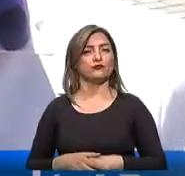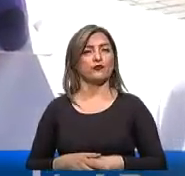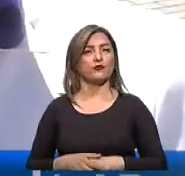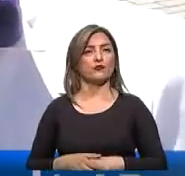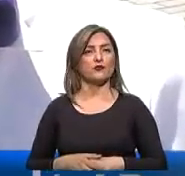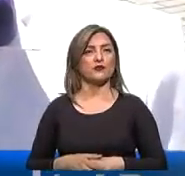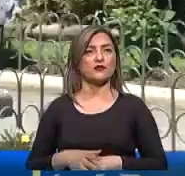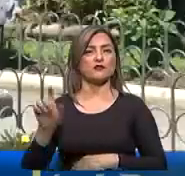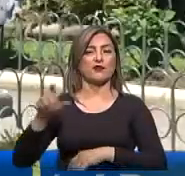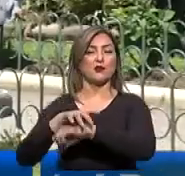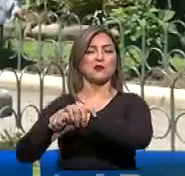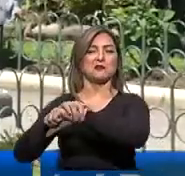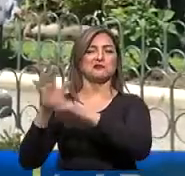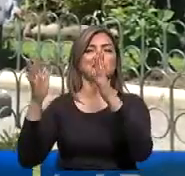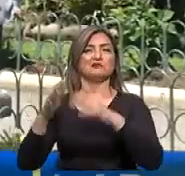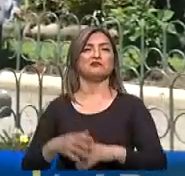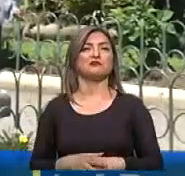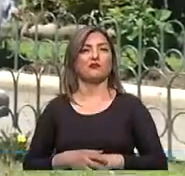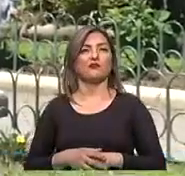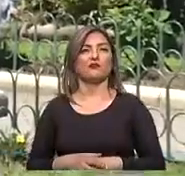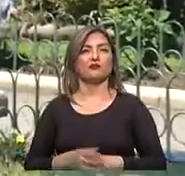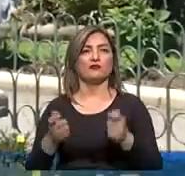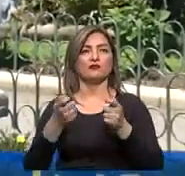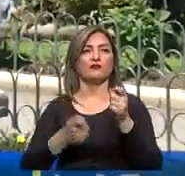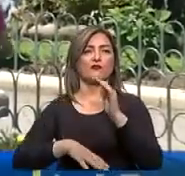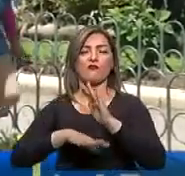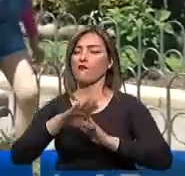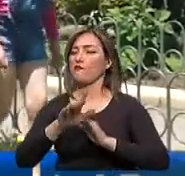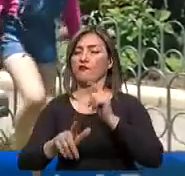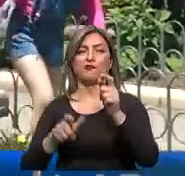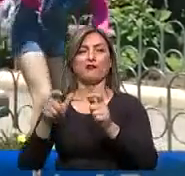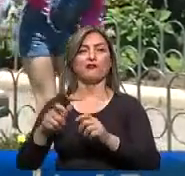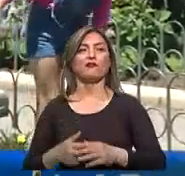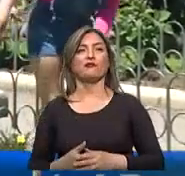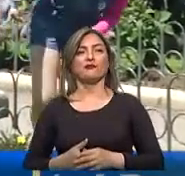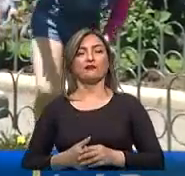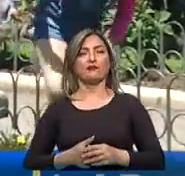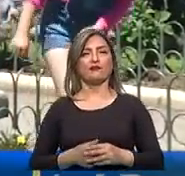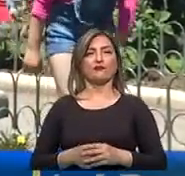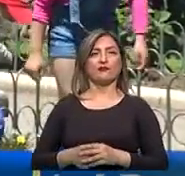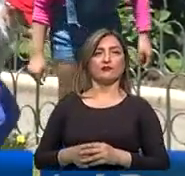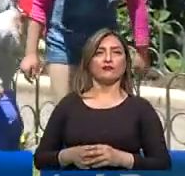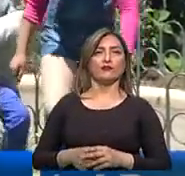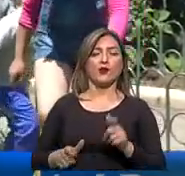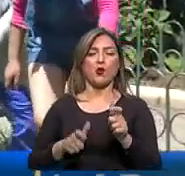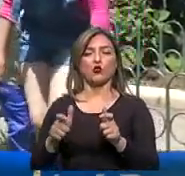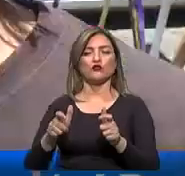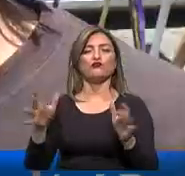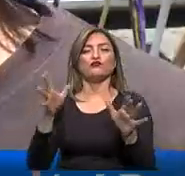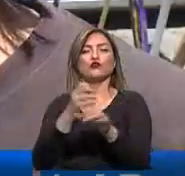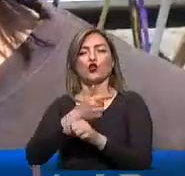no actuaron cuando tuvieron que actuar. Sí, deben haber más control entre las personas que están, los libadores, las personas que están aquí en la